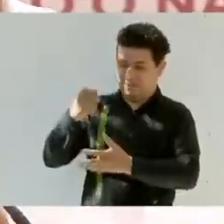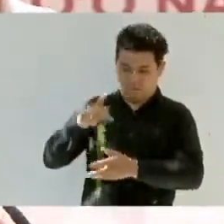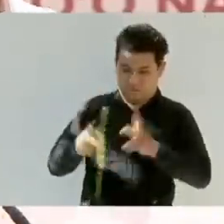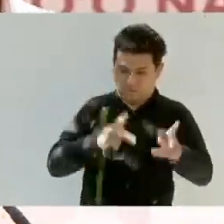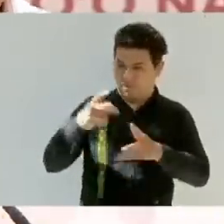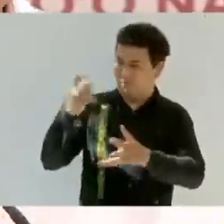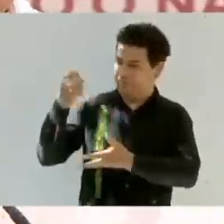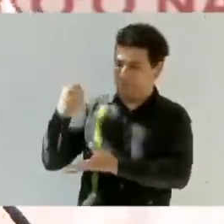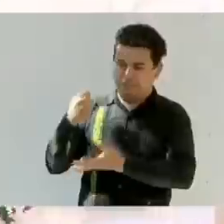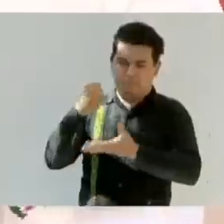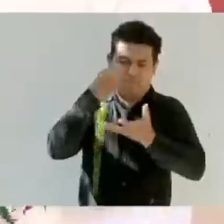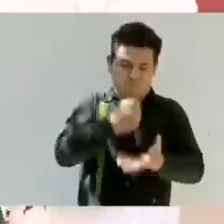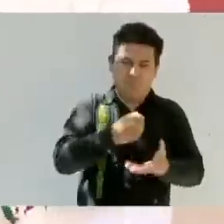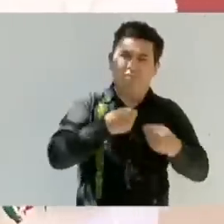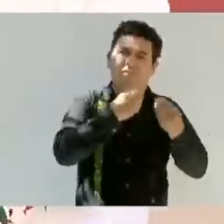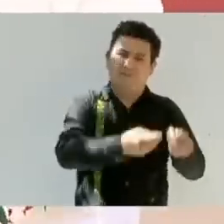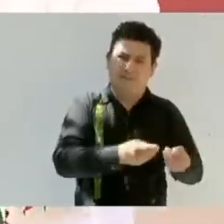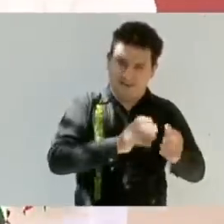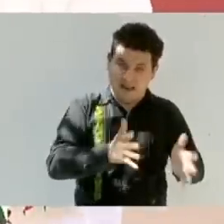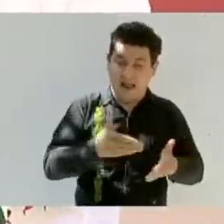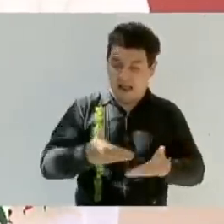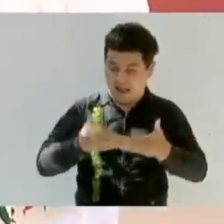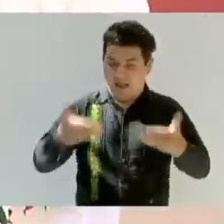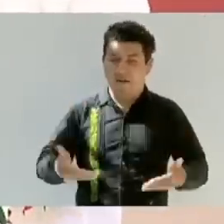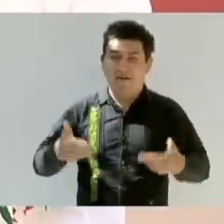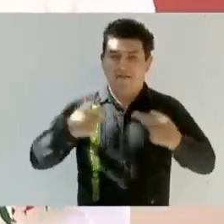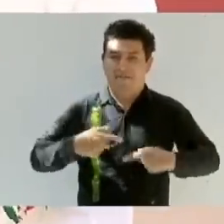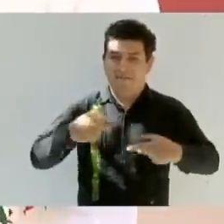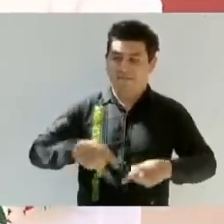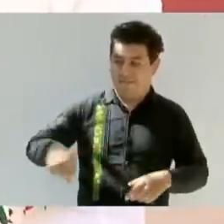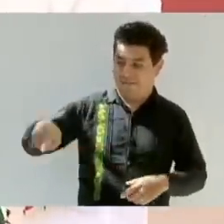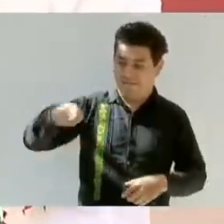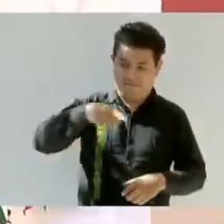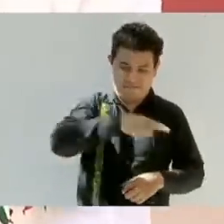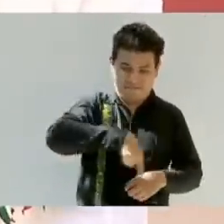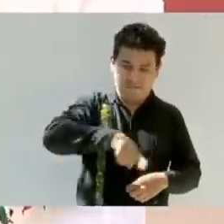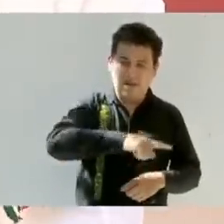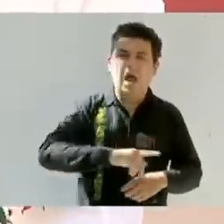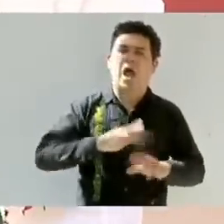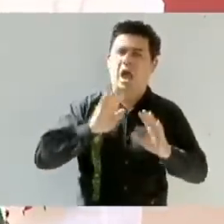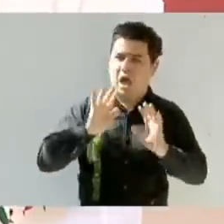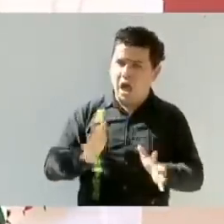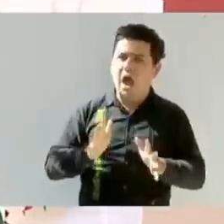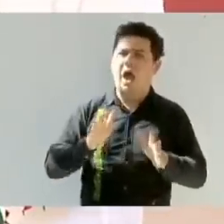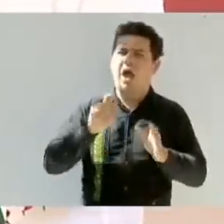Y ahora la gente está afianzando